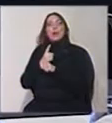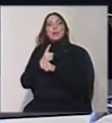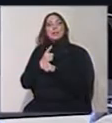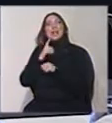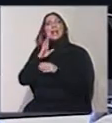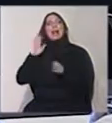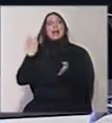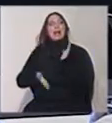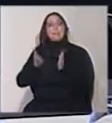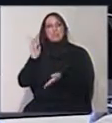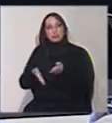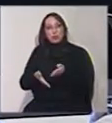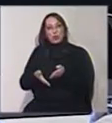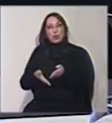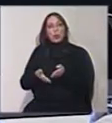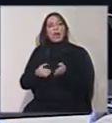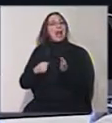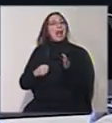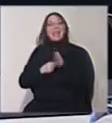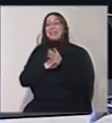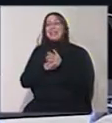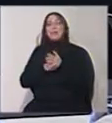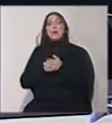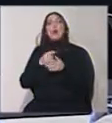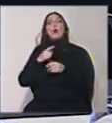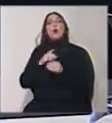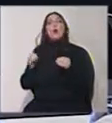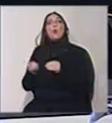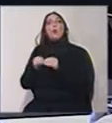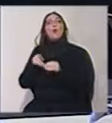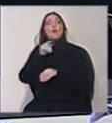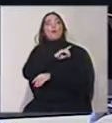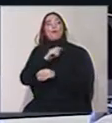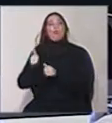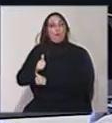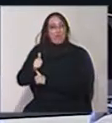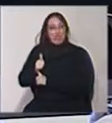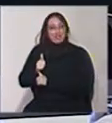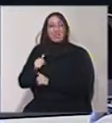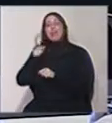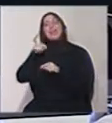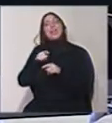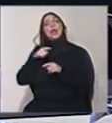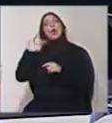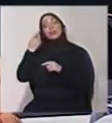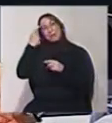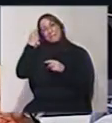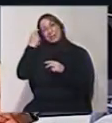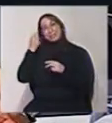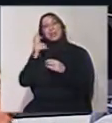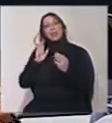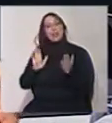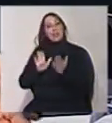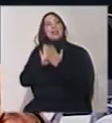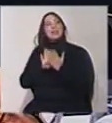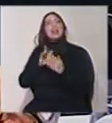represión. La represión llevada al extremo con el tema de las Fuerzas Armadas. Y hay otras experiencias que el país tiene que recorrer. El enfrentamiento al